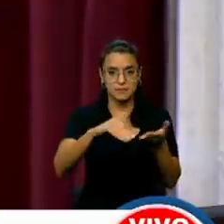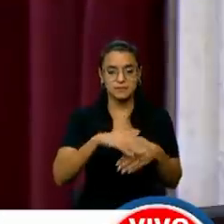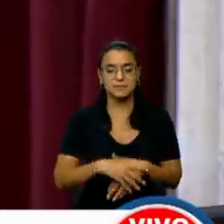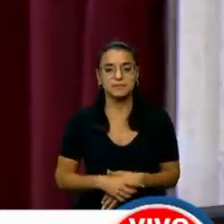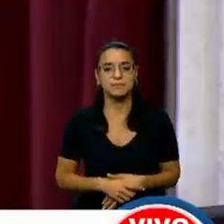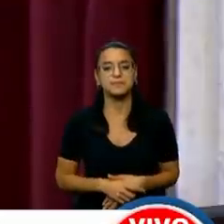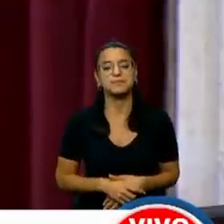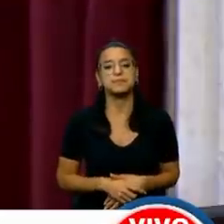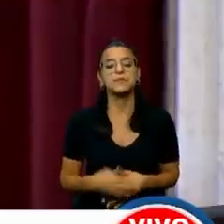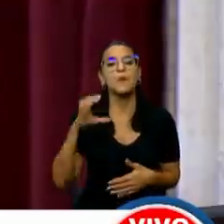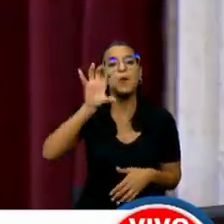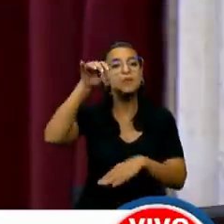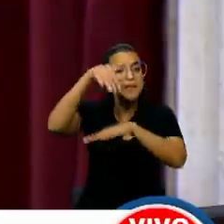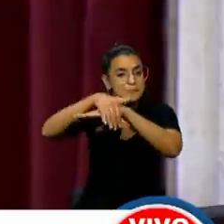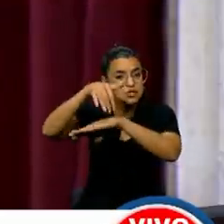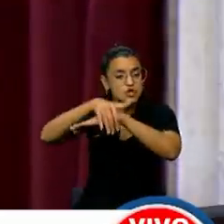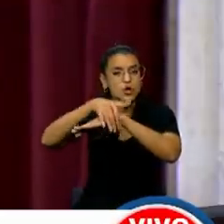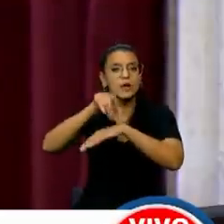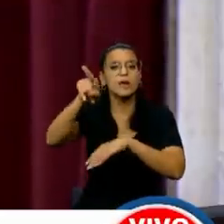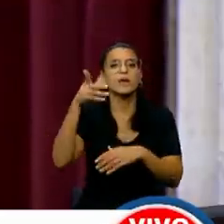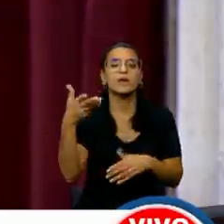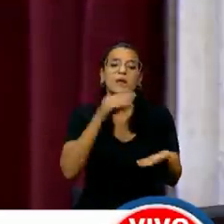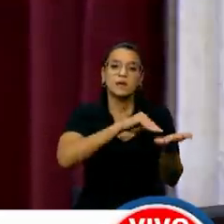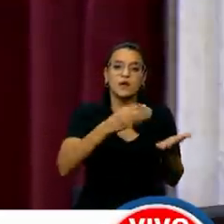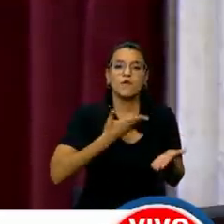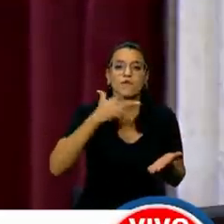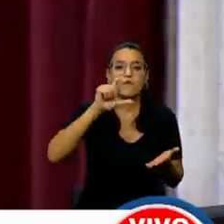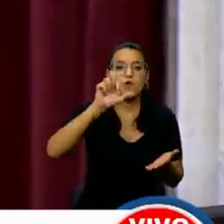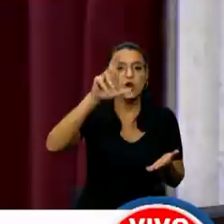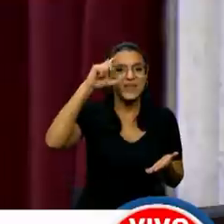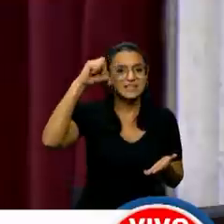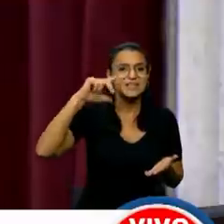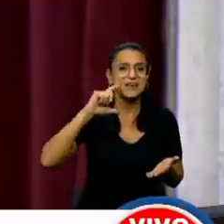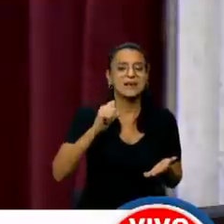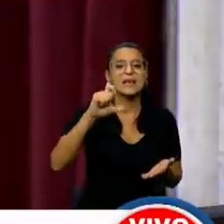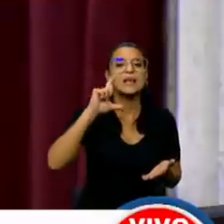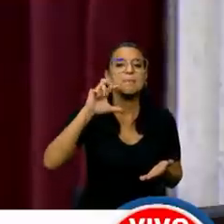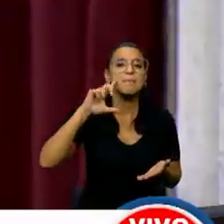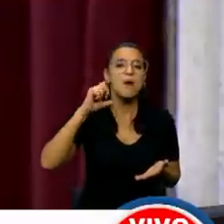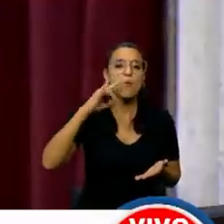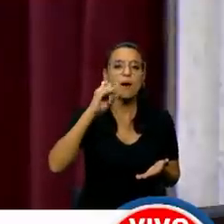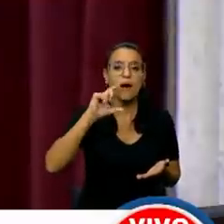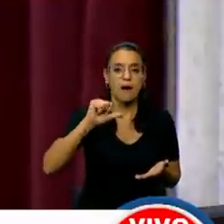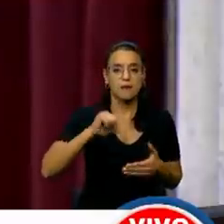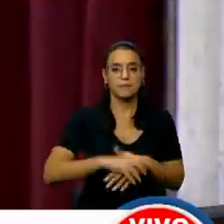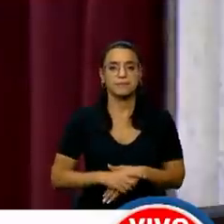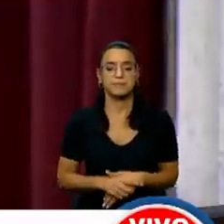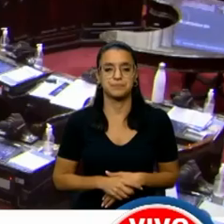por la provincia de misiones la diputada florencia clip av tiene la palabra